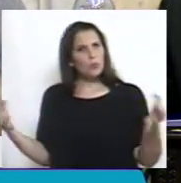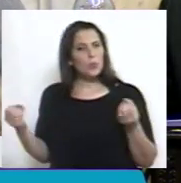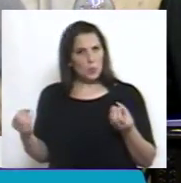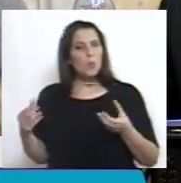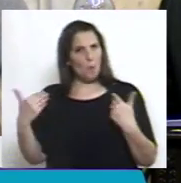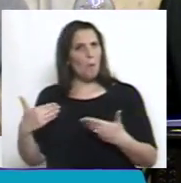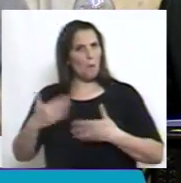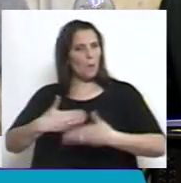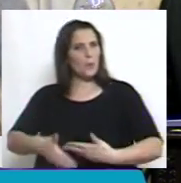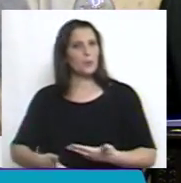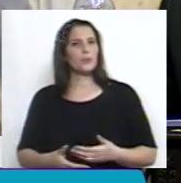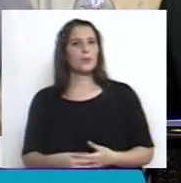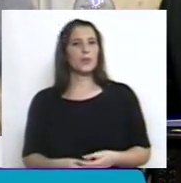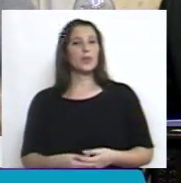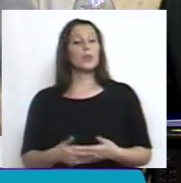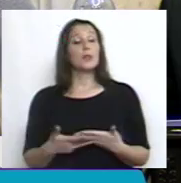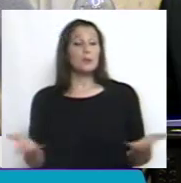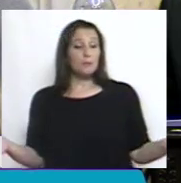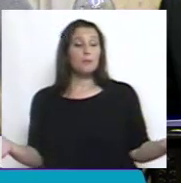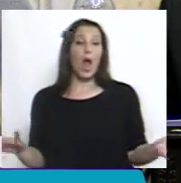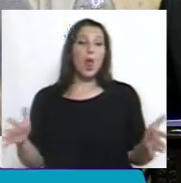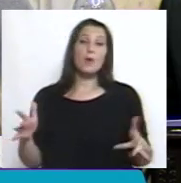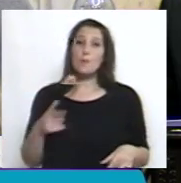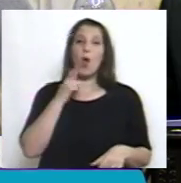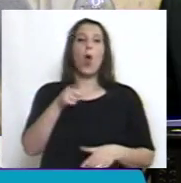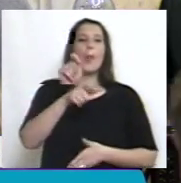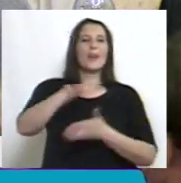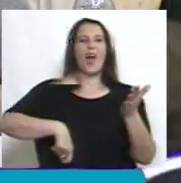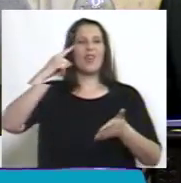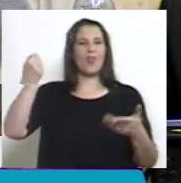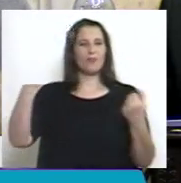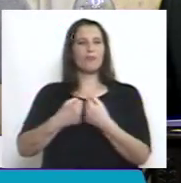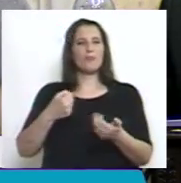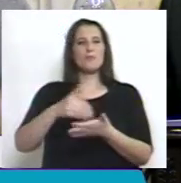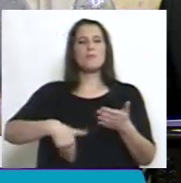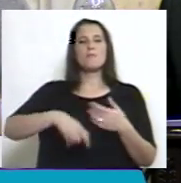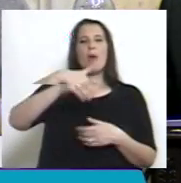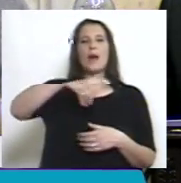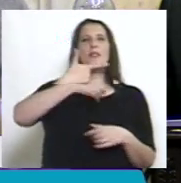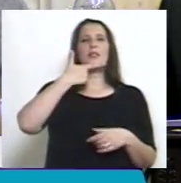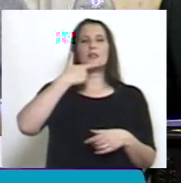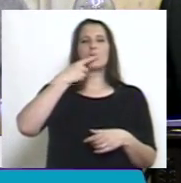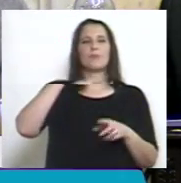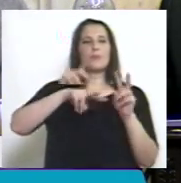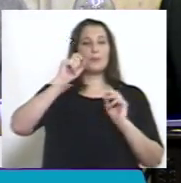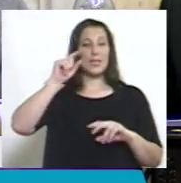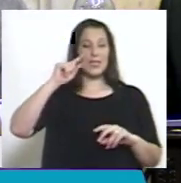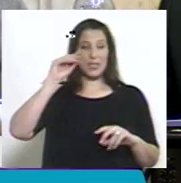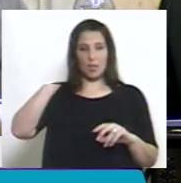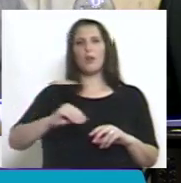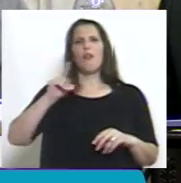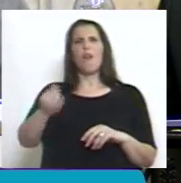Maastricht. Quizás valga la pena recordar que el Tratado de Maastricht también implica una cota en la tasa de interés y que ayer